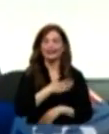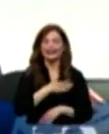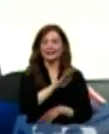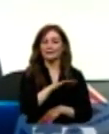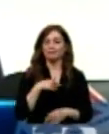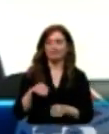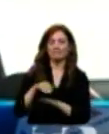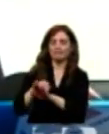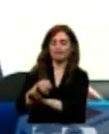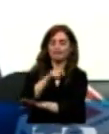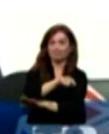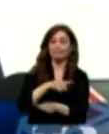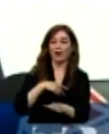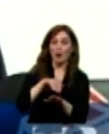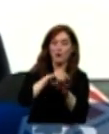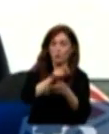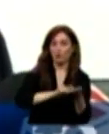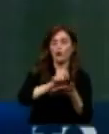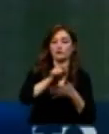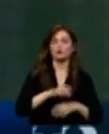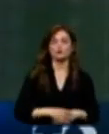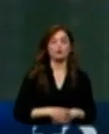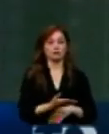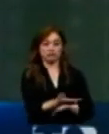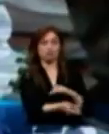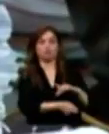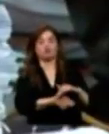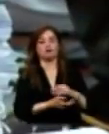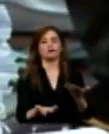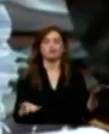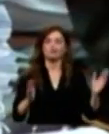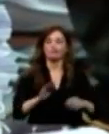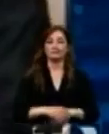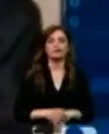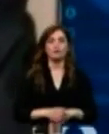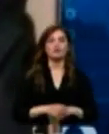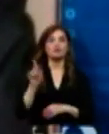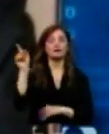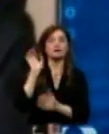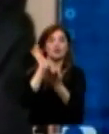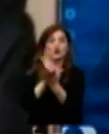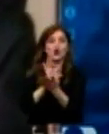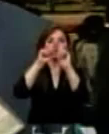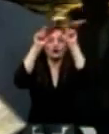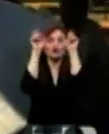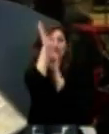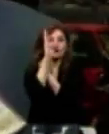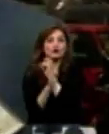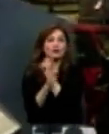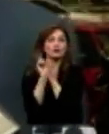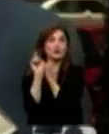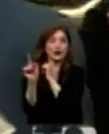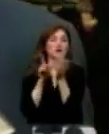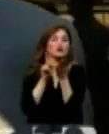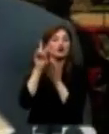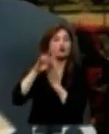cuyo beneficio efectivamente lo que solicitaba era la entrega de dineros. Según el delator de Odebrecht, José Consensao Santos, Rubén Terán recibió 2.1